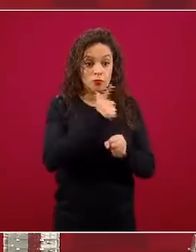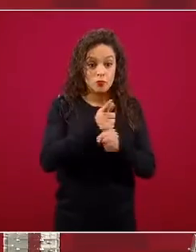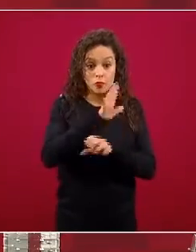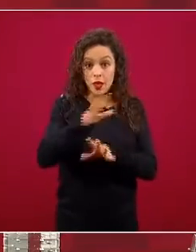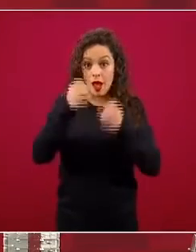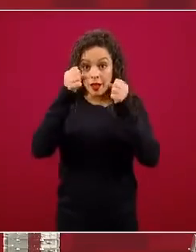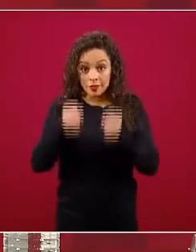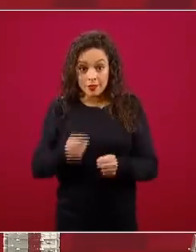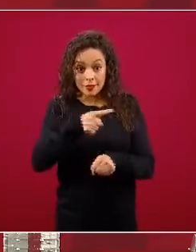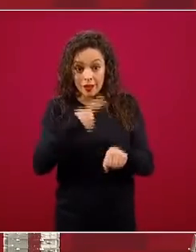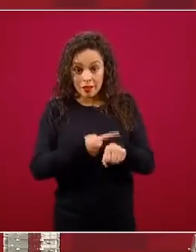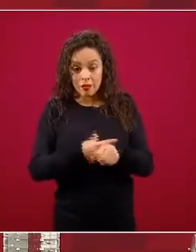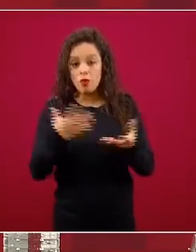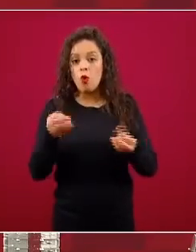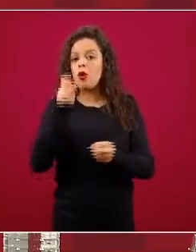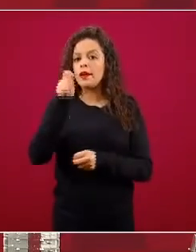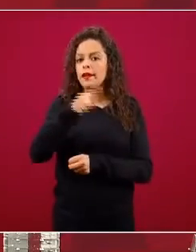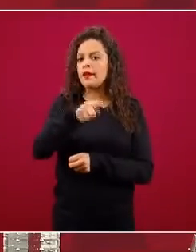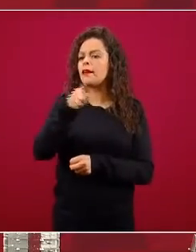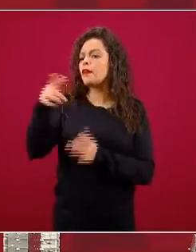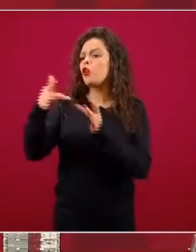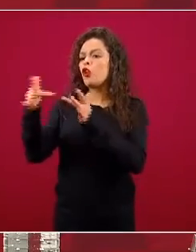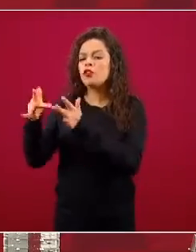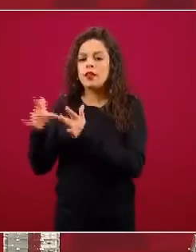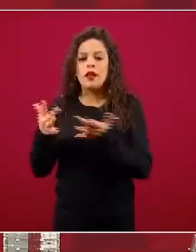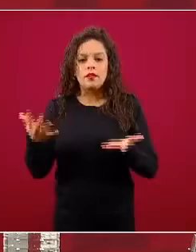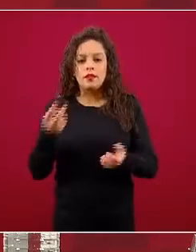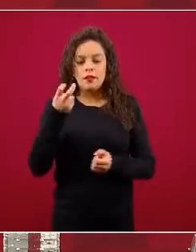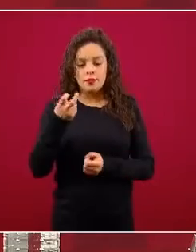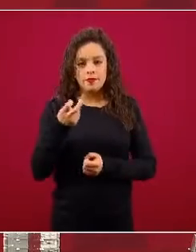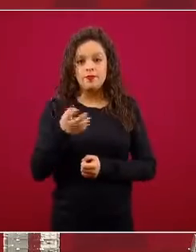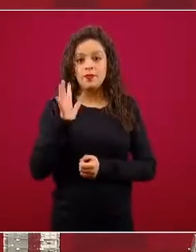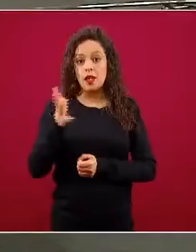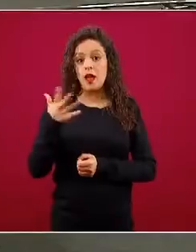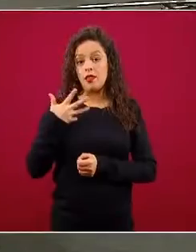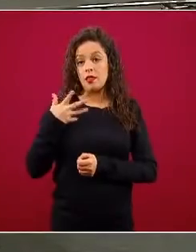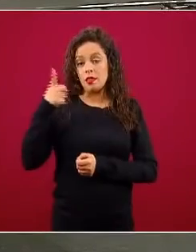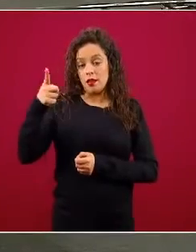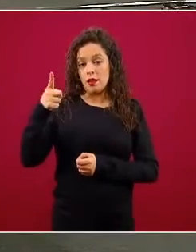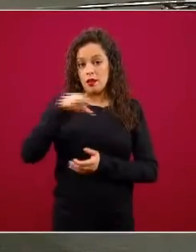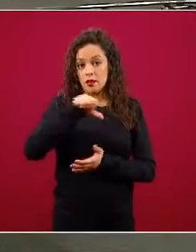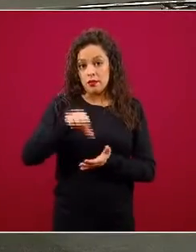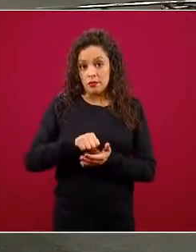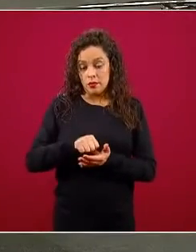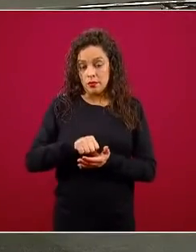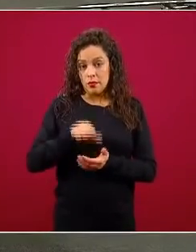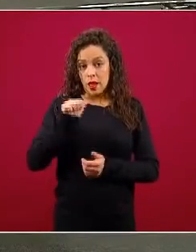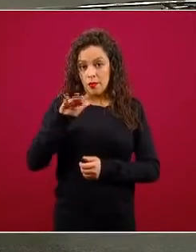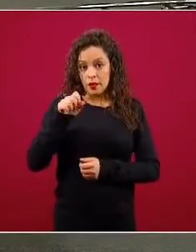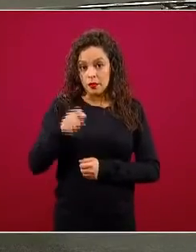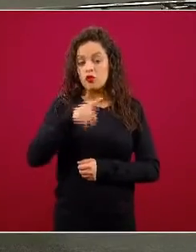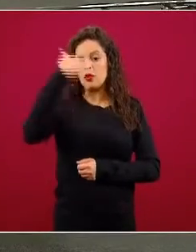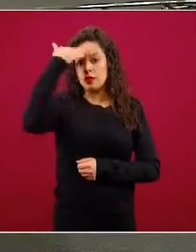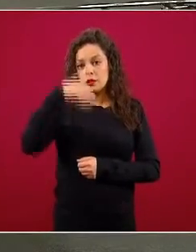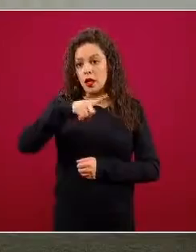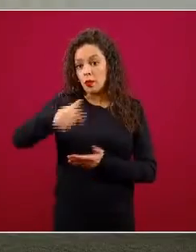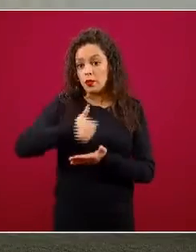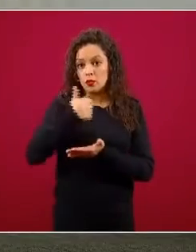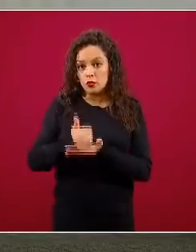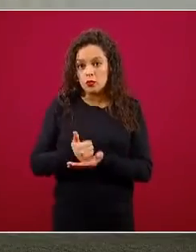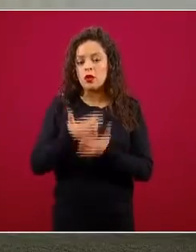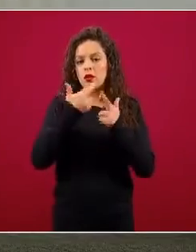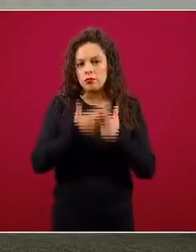etcétera. Entonces se han tomado varias medidas en la central. De esta manera sabemos que no va a haber desabasto en la ciudad, pero al mismo tiempo se están